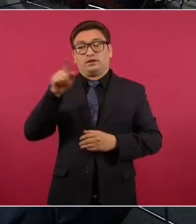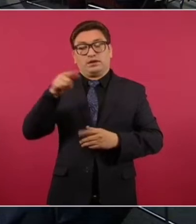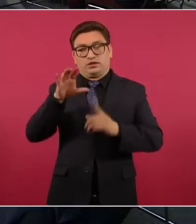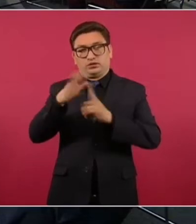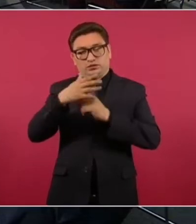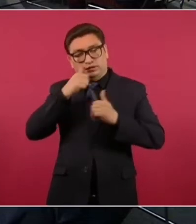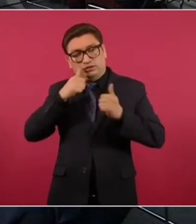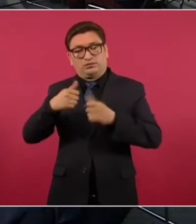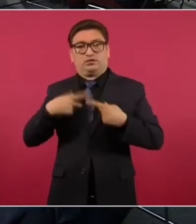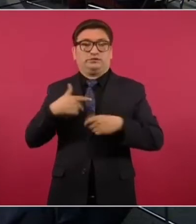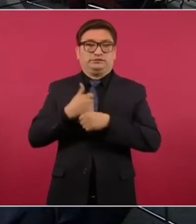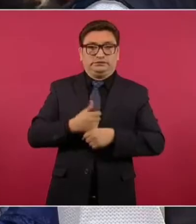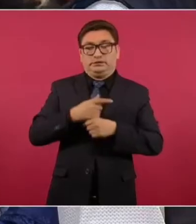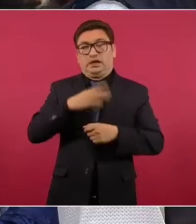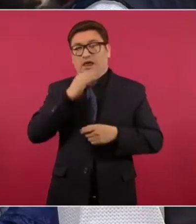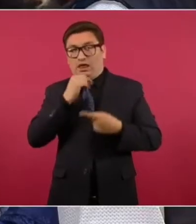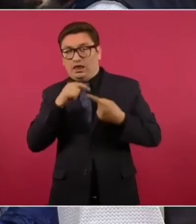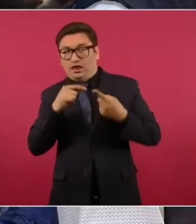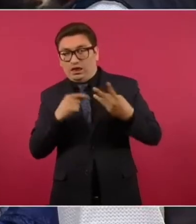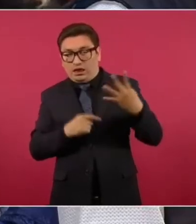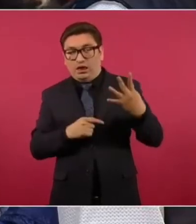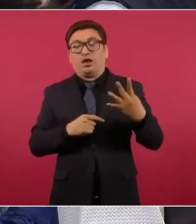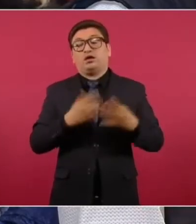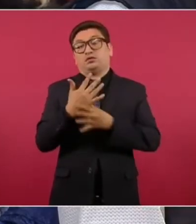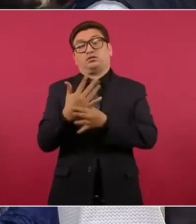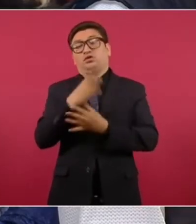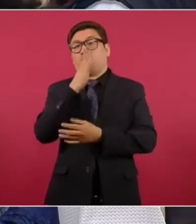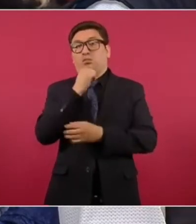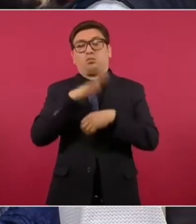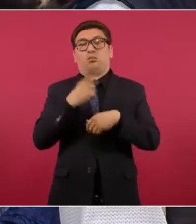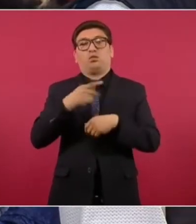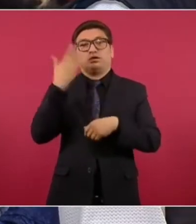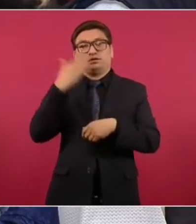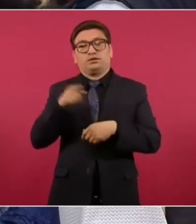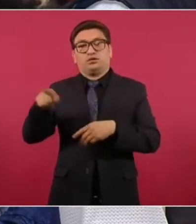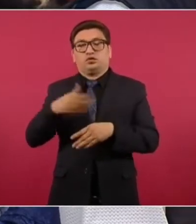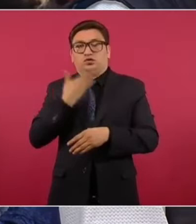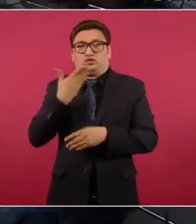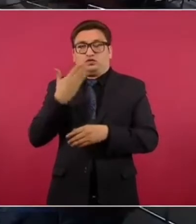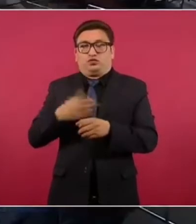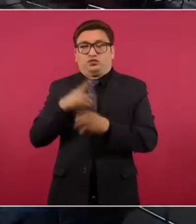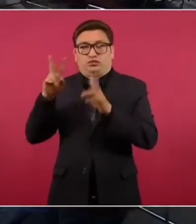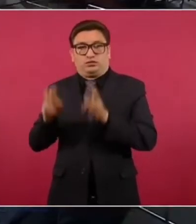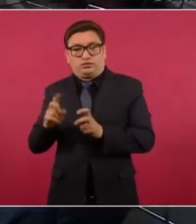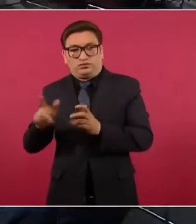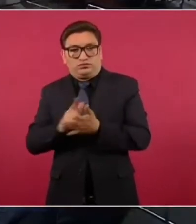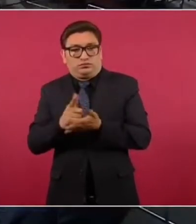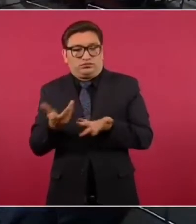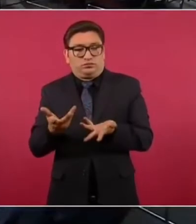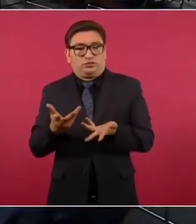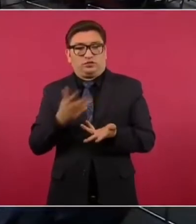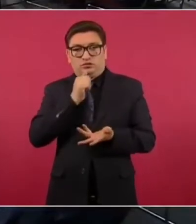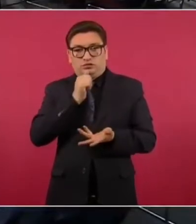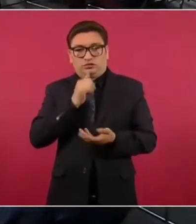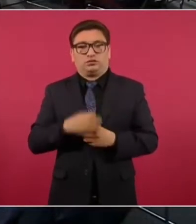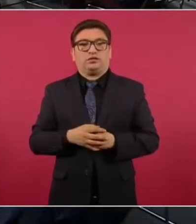Víctimas que no se podía porque todavía estaba en el foro común y pues